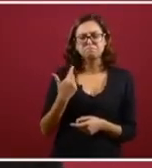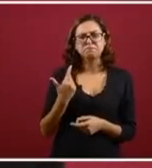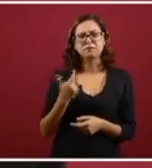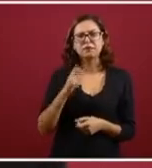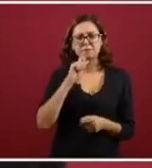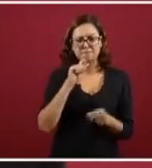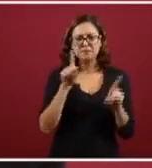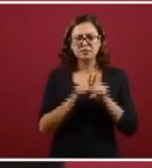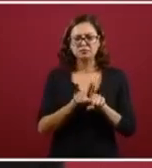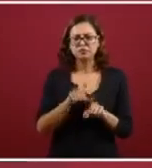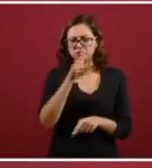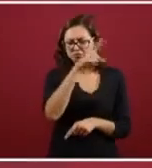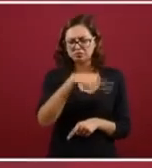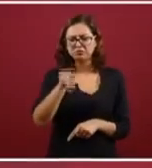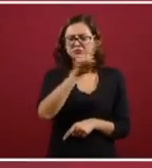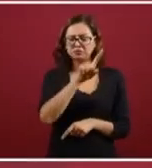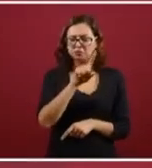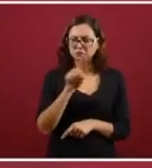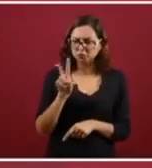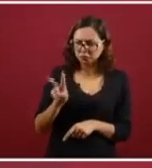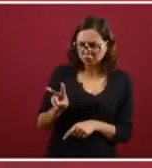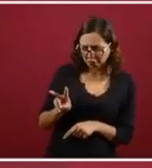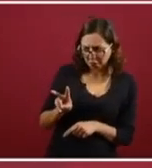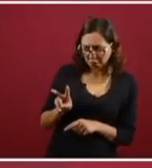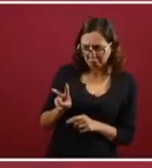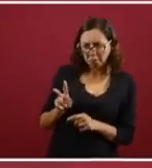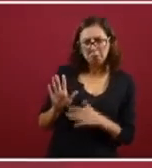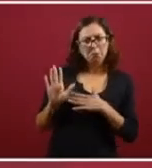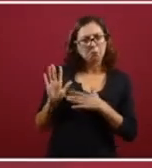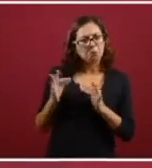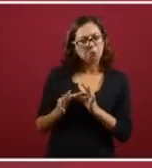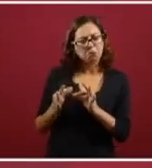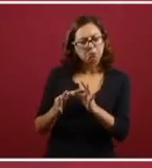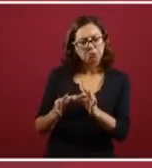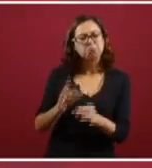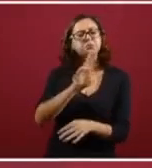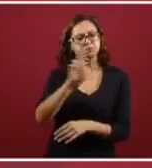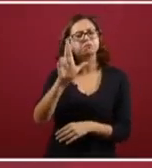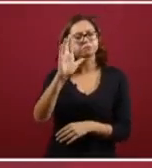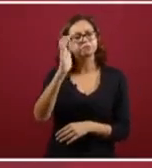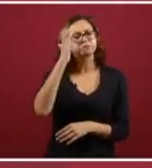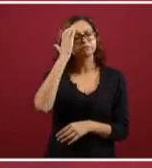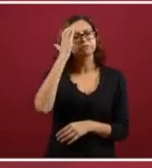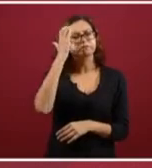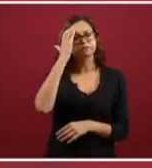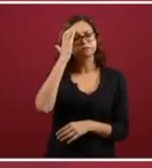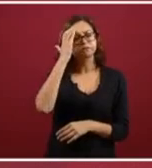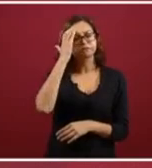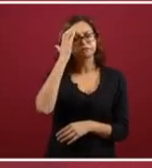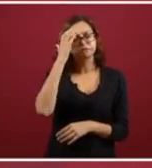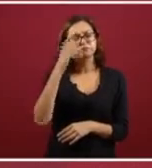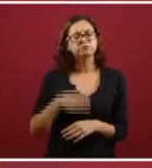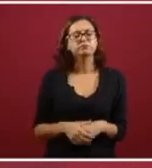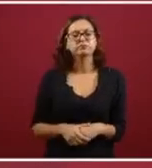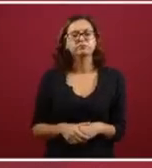que se cumplieron los compromisos de parte